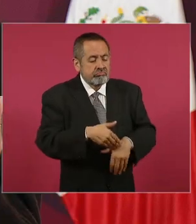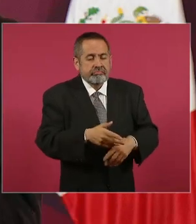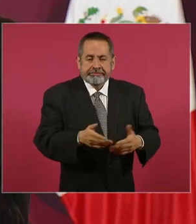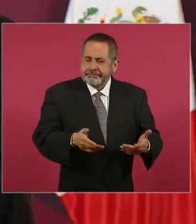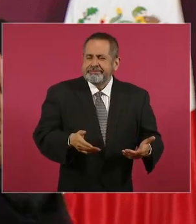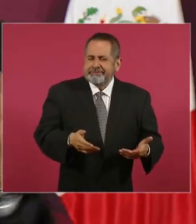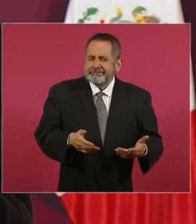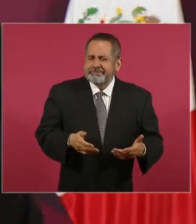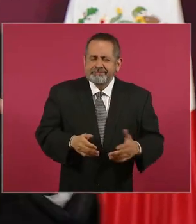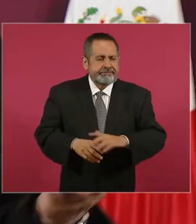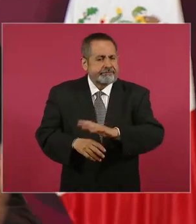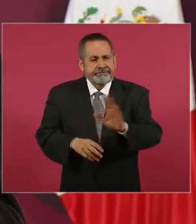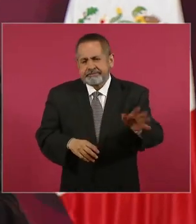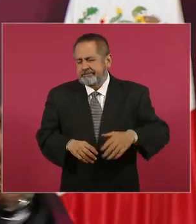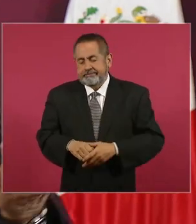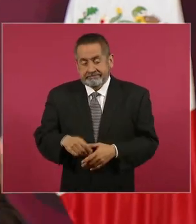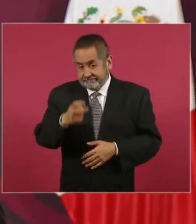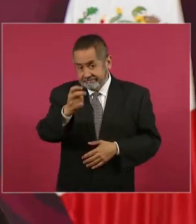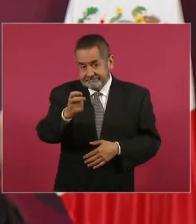Entonces, ya eso,